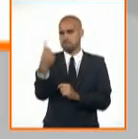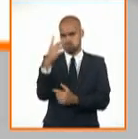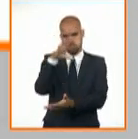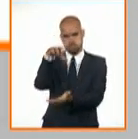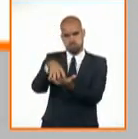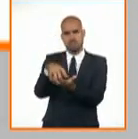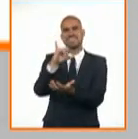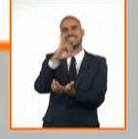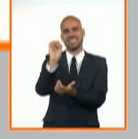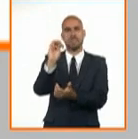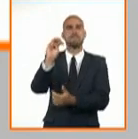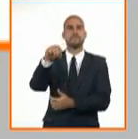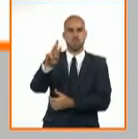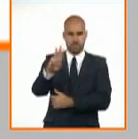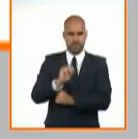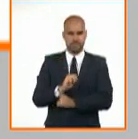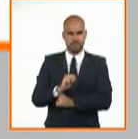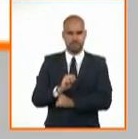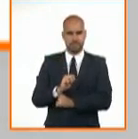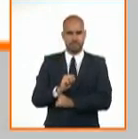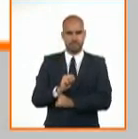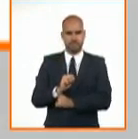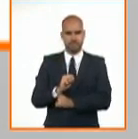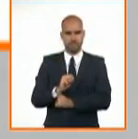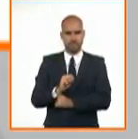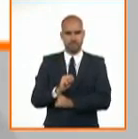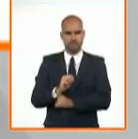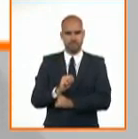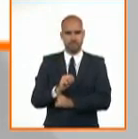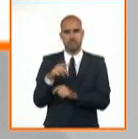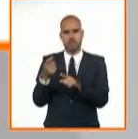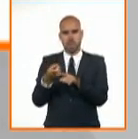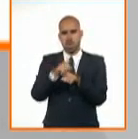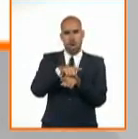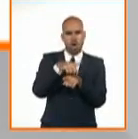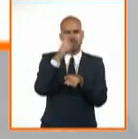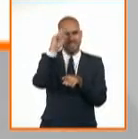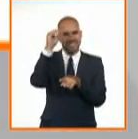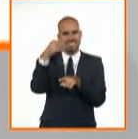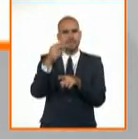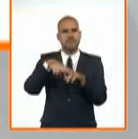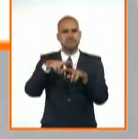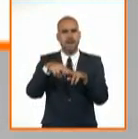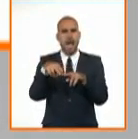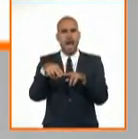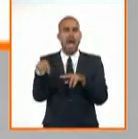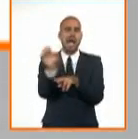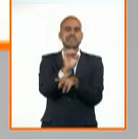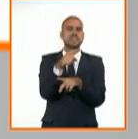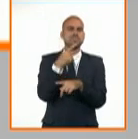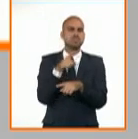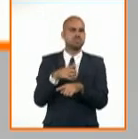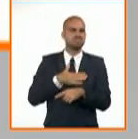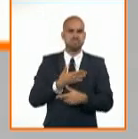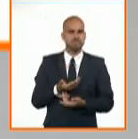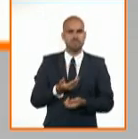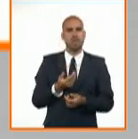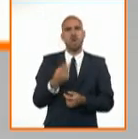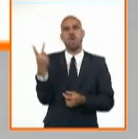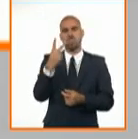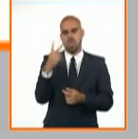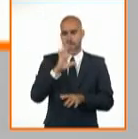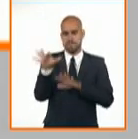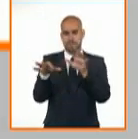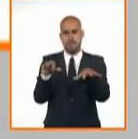agua tenemos las eléctricas este habana en este bar donde están instalados dos bloques decirme